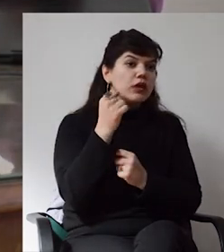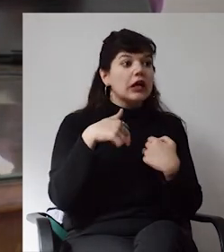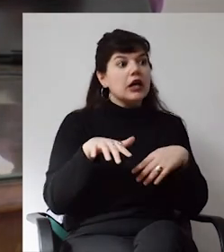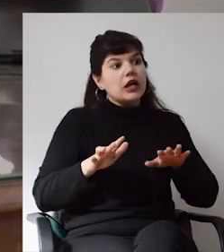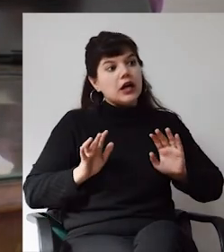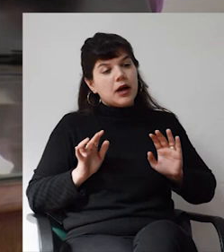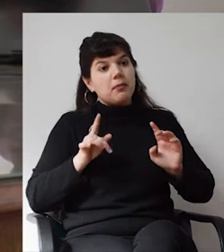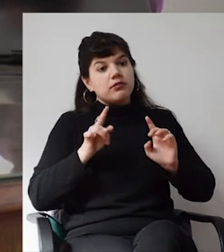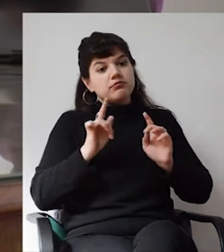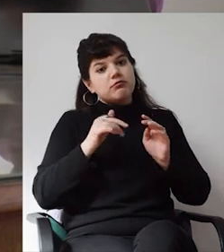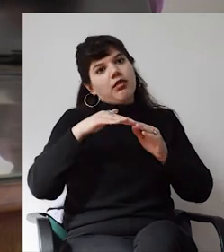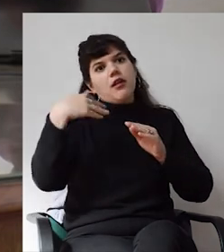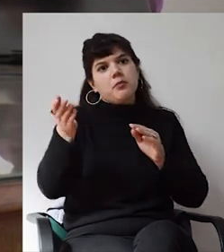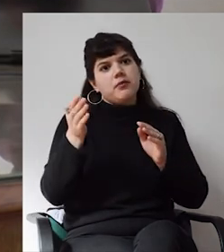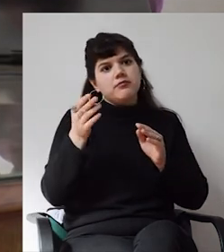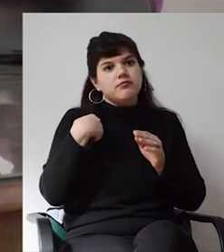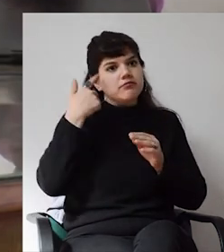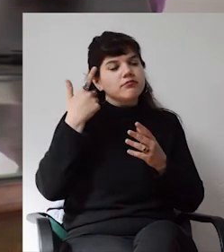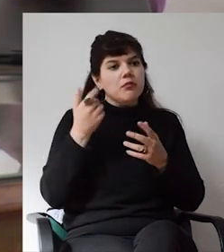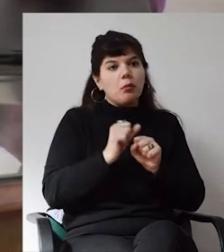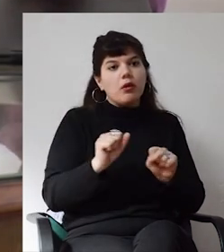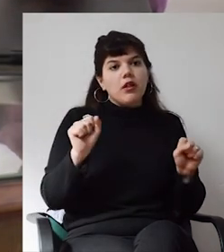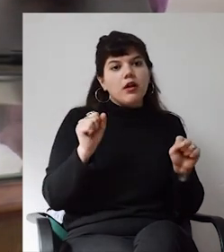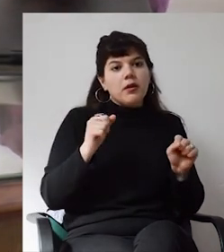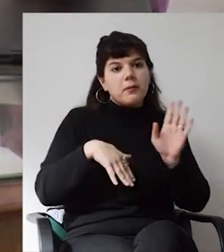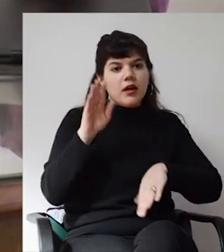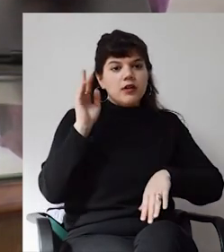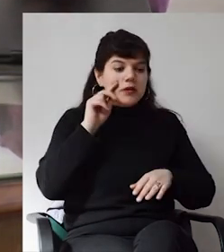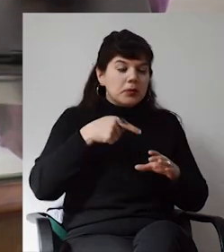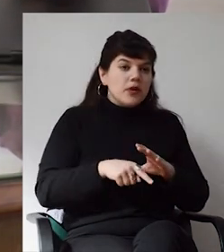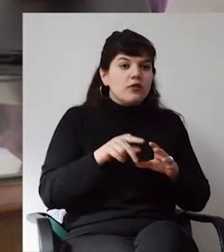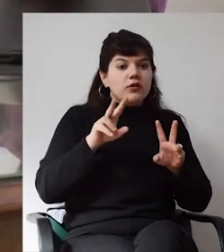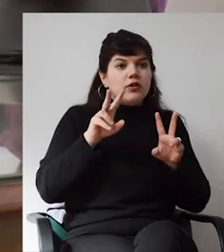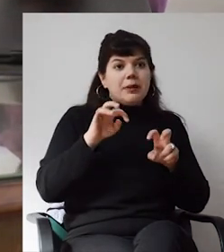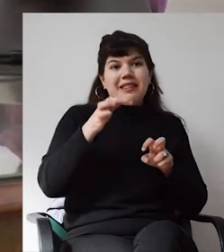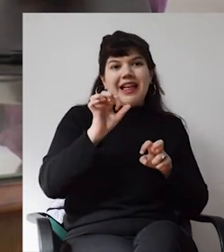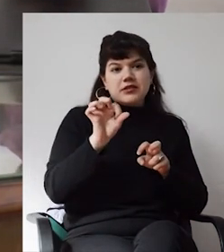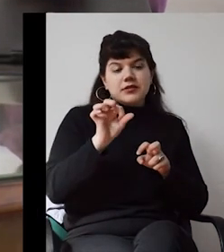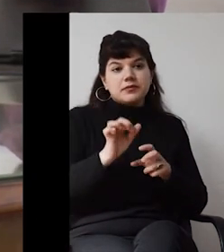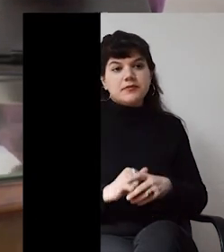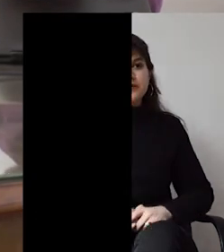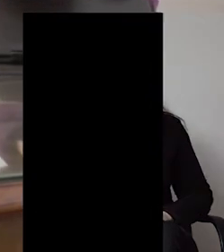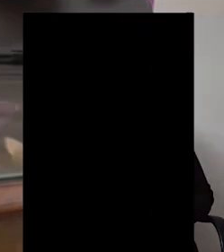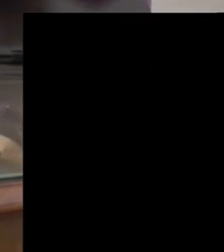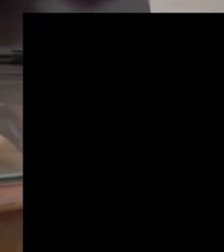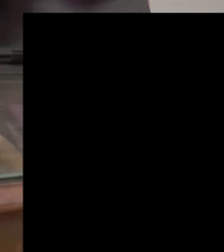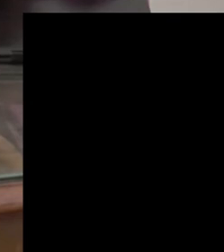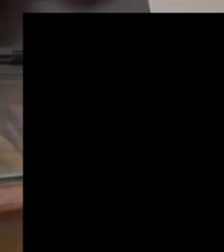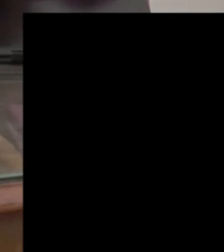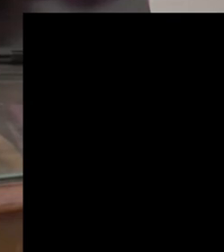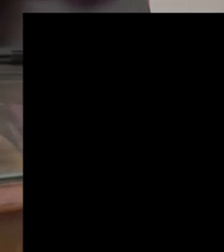importantes. Bueno, capaz que en las conversaciones luego puedo referirme más al mundo TAS. Muy bien. Bueno.